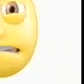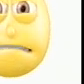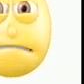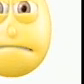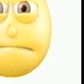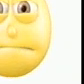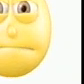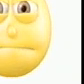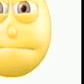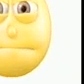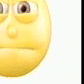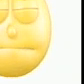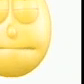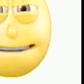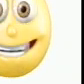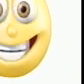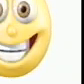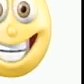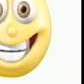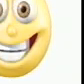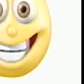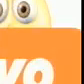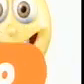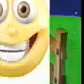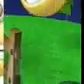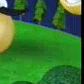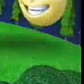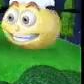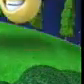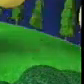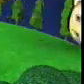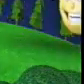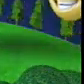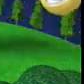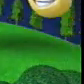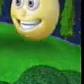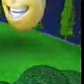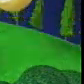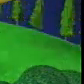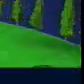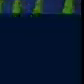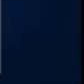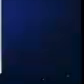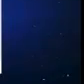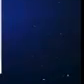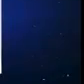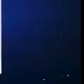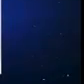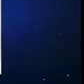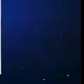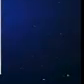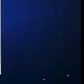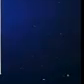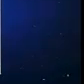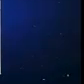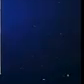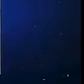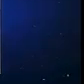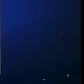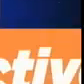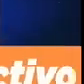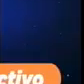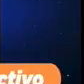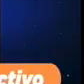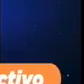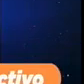Para un día sin tos, Palagrip Efectivo. Y cuando vayas a dormir, prueba Palagrip